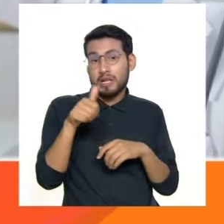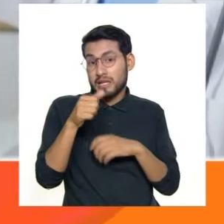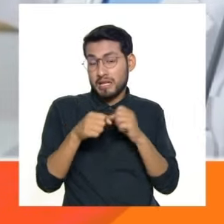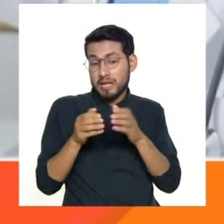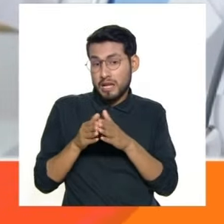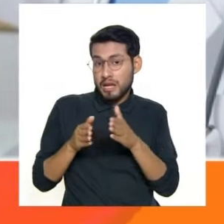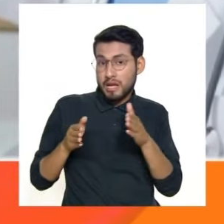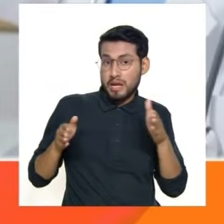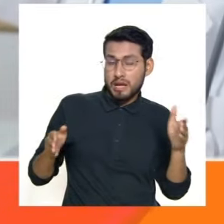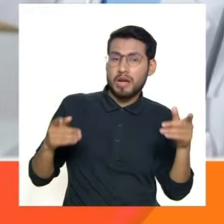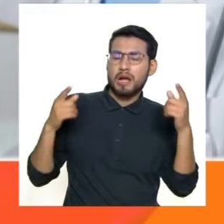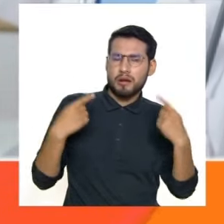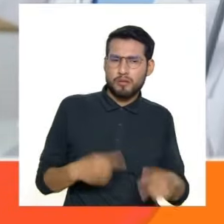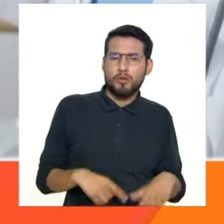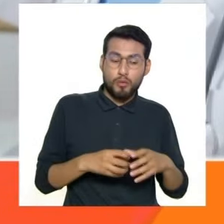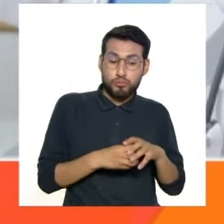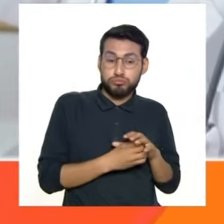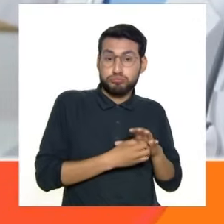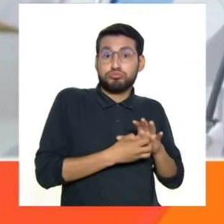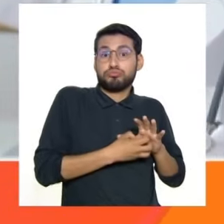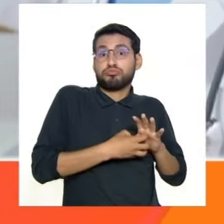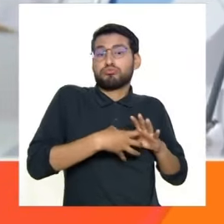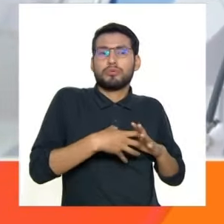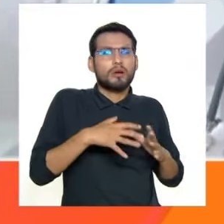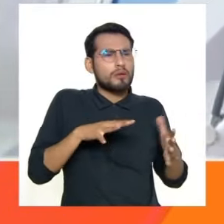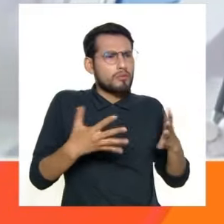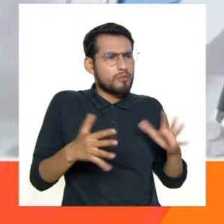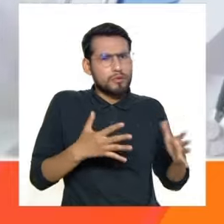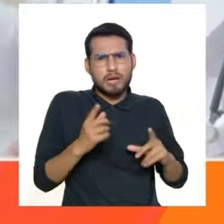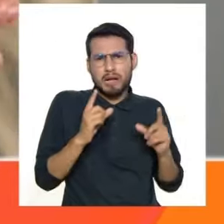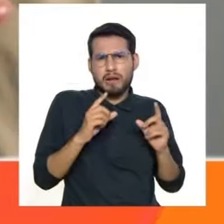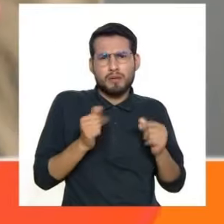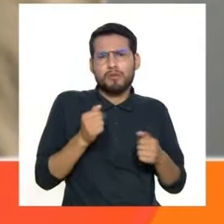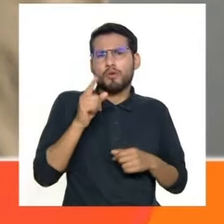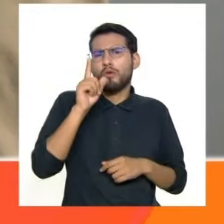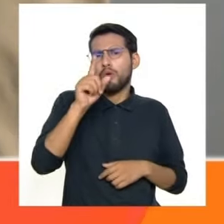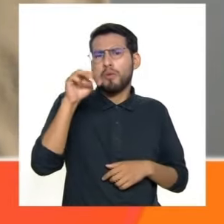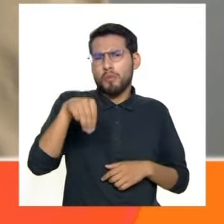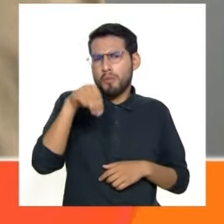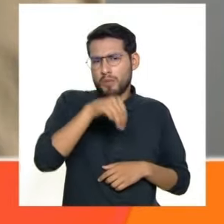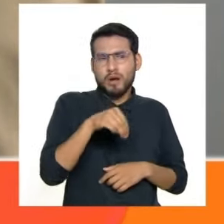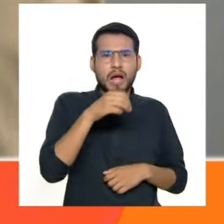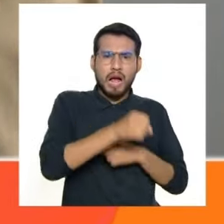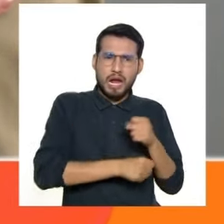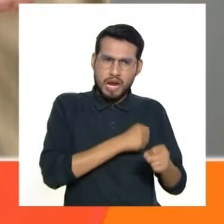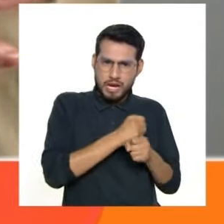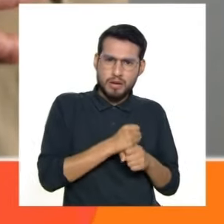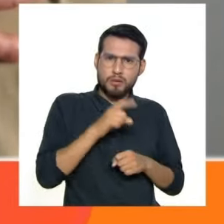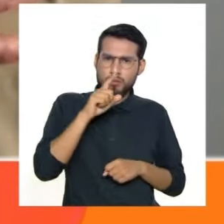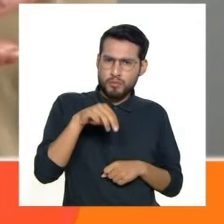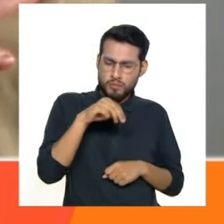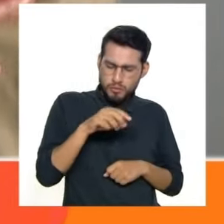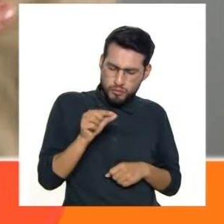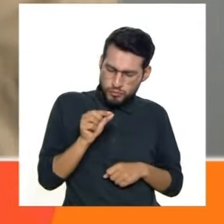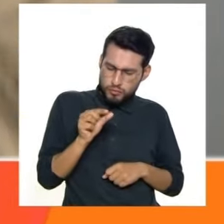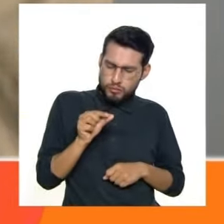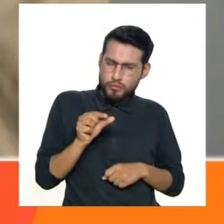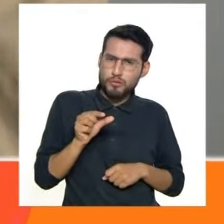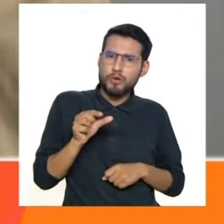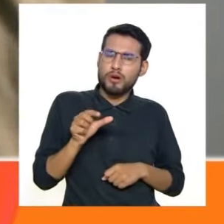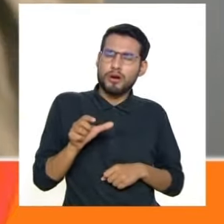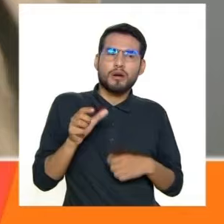alcanzan un tamaño significativo es decir se calcula que crecen a una velocidad de 1 mm por año más o menos con con algún